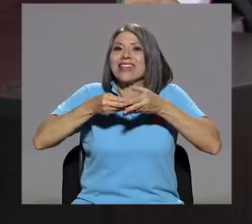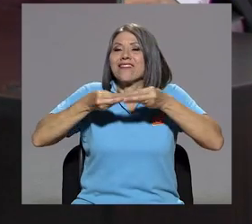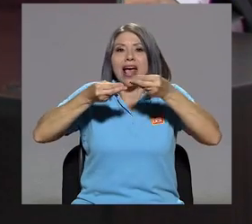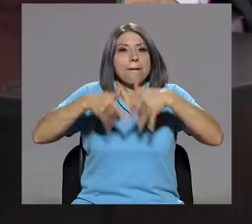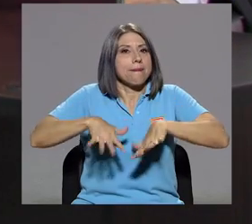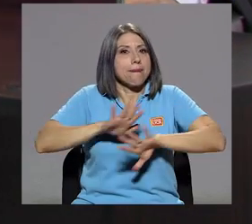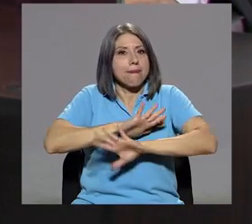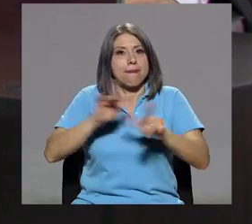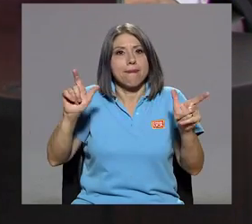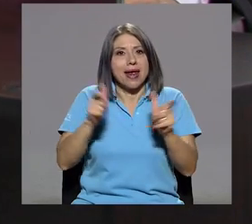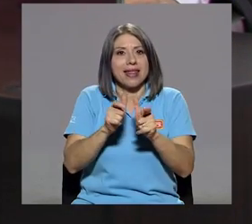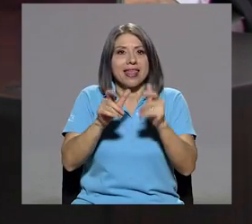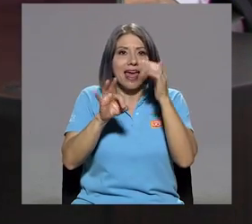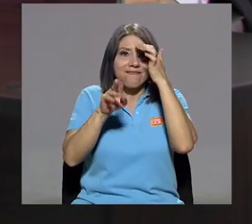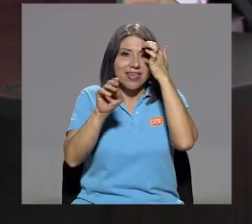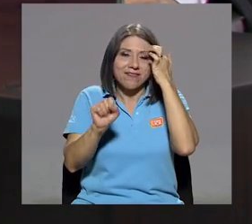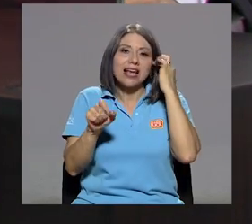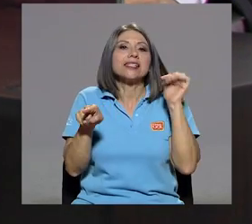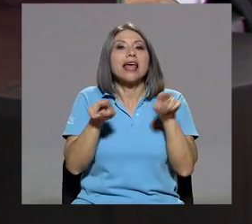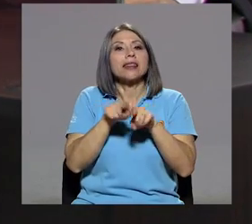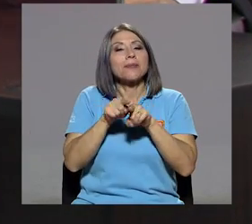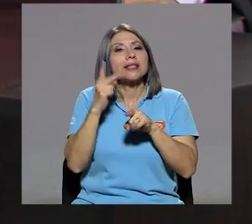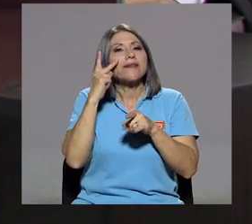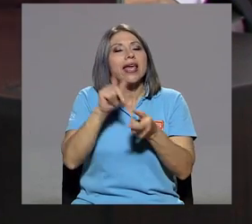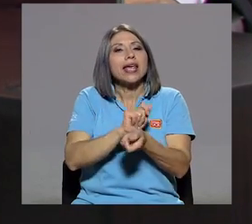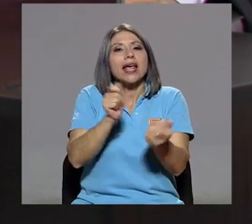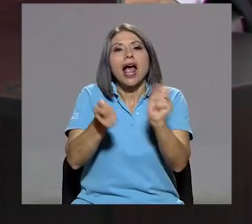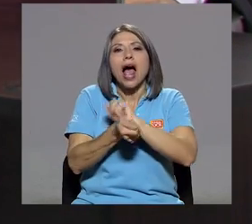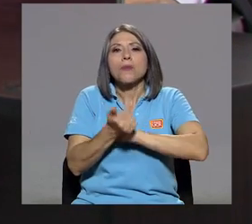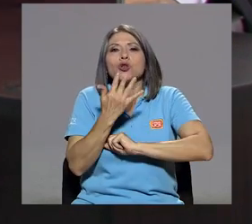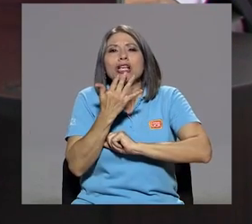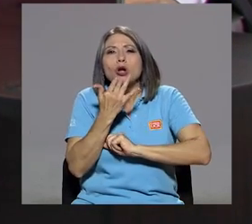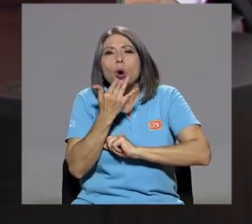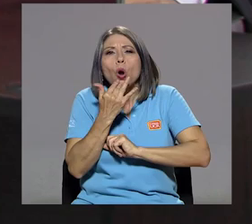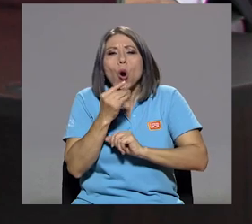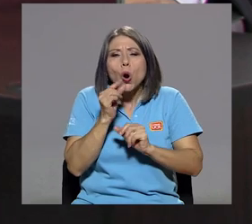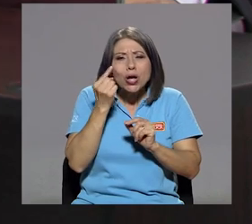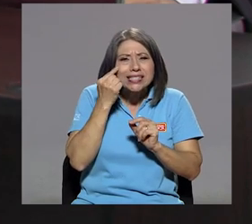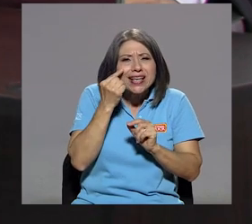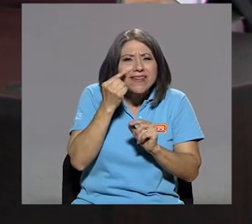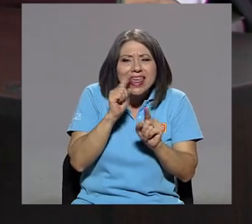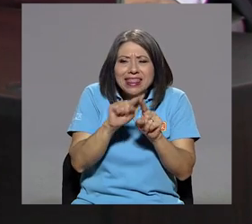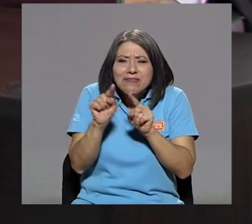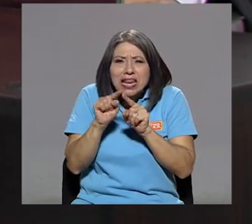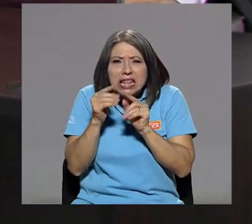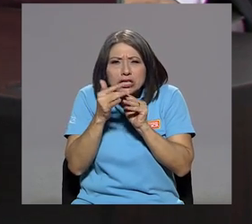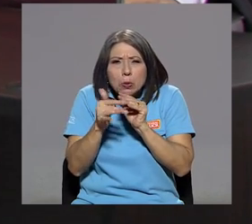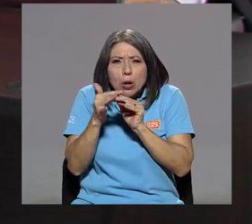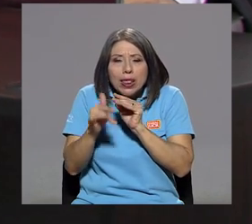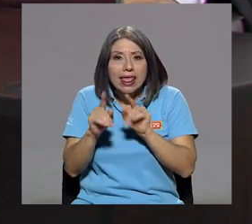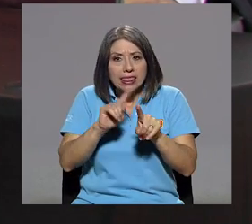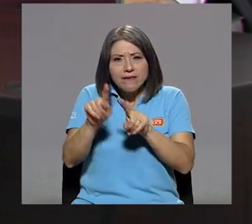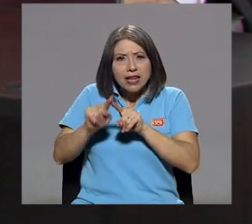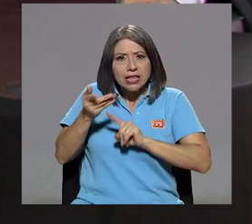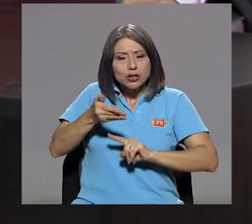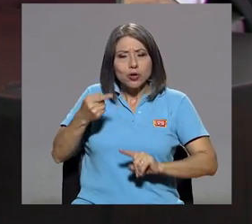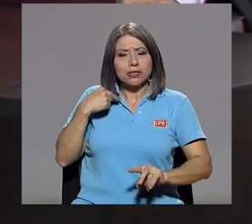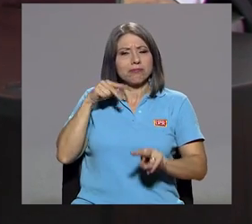Igual se ven otros detalles, cambios en el color, algunas pequeñas microhemorragias, algunas otras cosas que nos hacen sospechar.